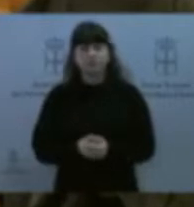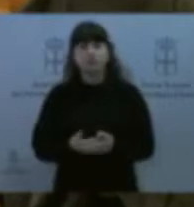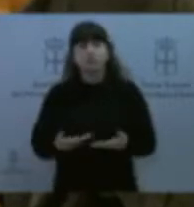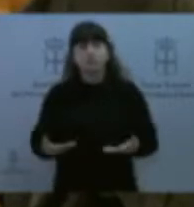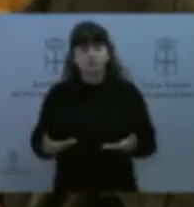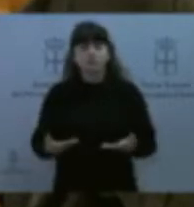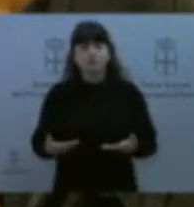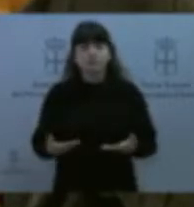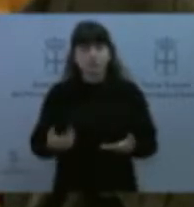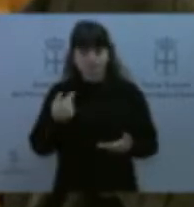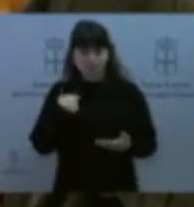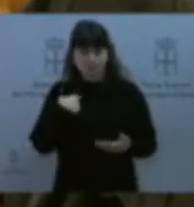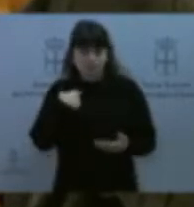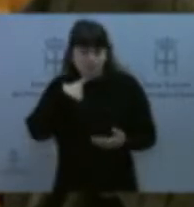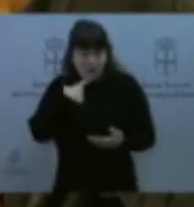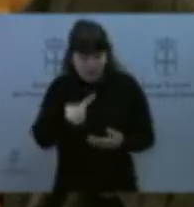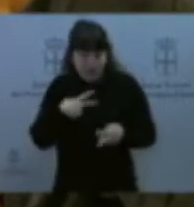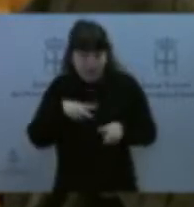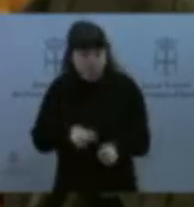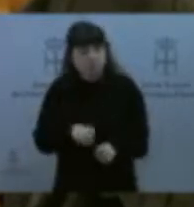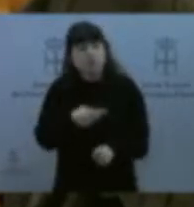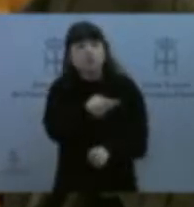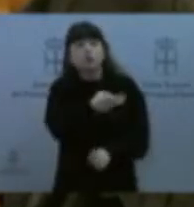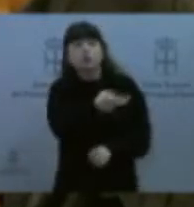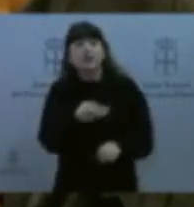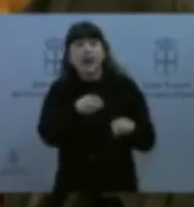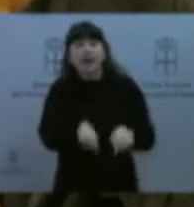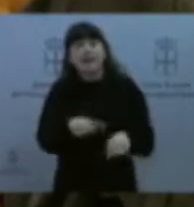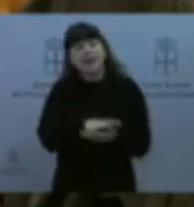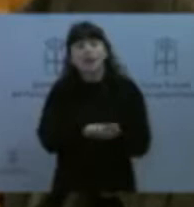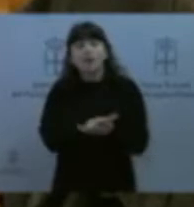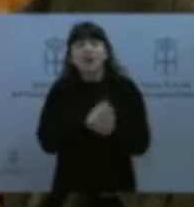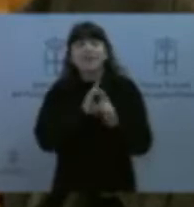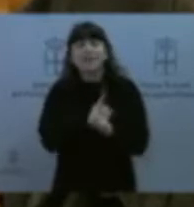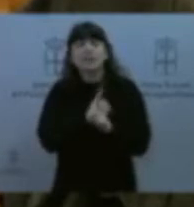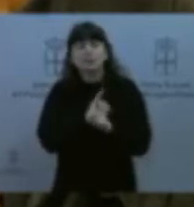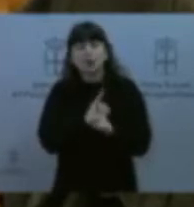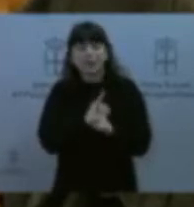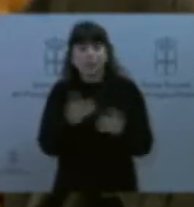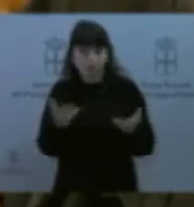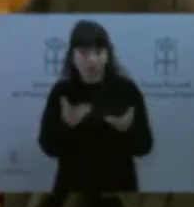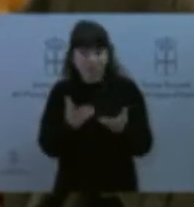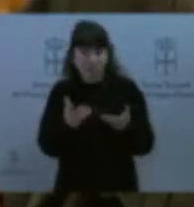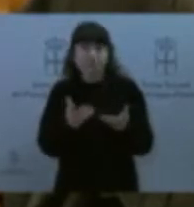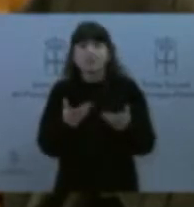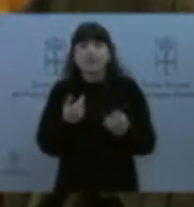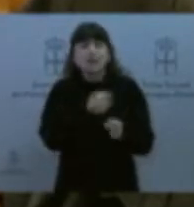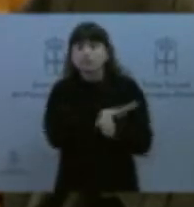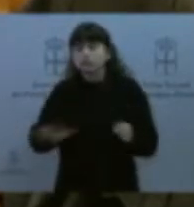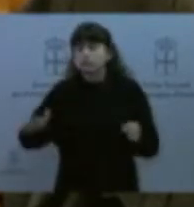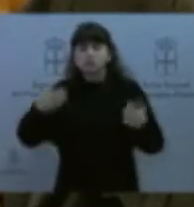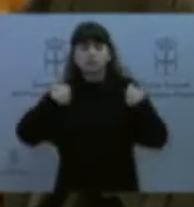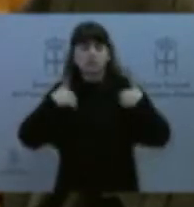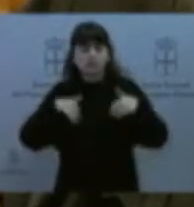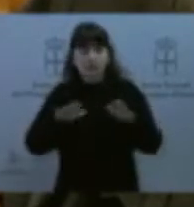a decir aquí que las urgencias y el transporte sanitario están bien cubiertos. Ya pretendió justificar